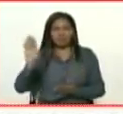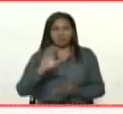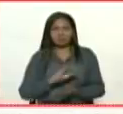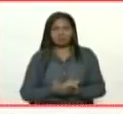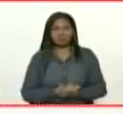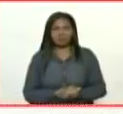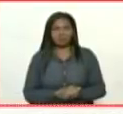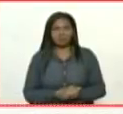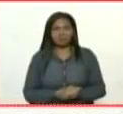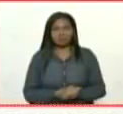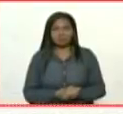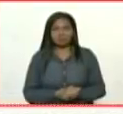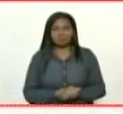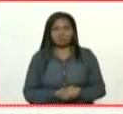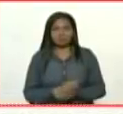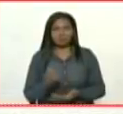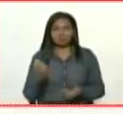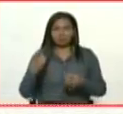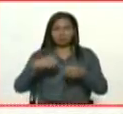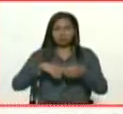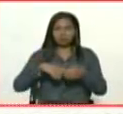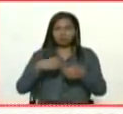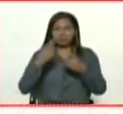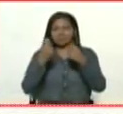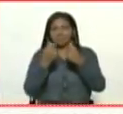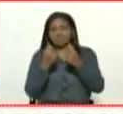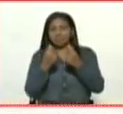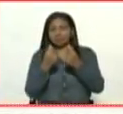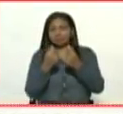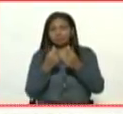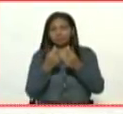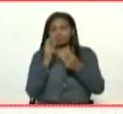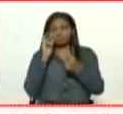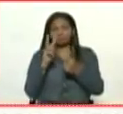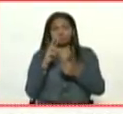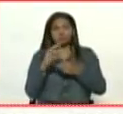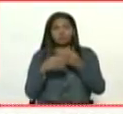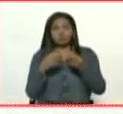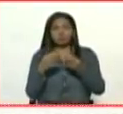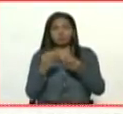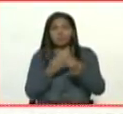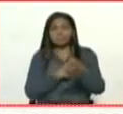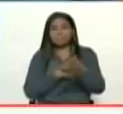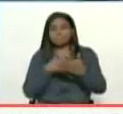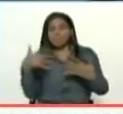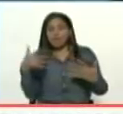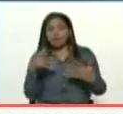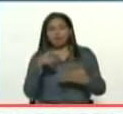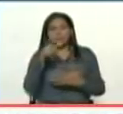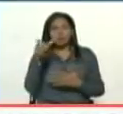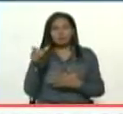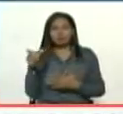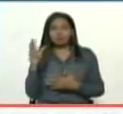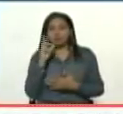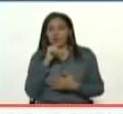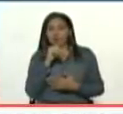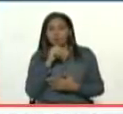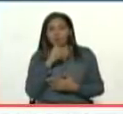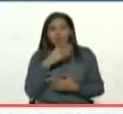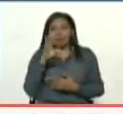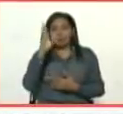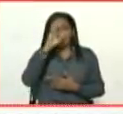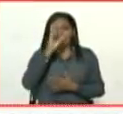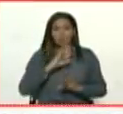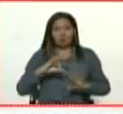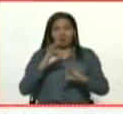Carnet de la patria. Cuando ingresaba el dinero, descubrimos miles de compatriotas que no tenían una cuenta